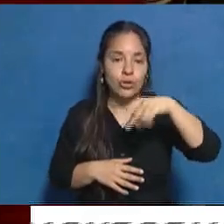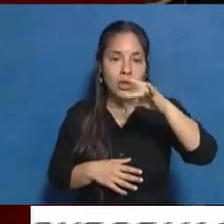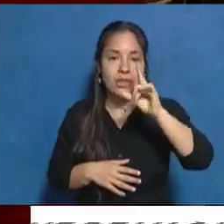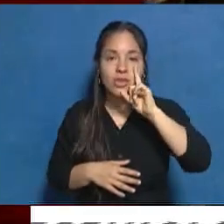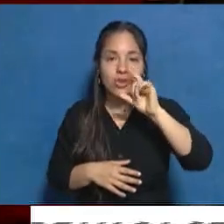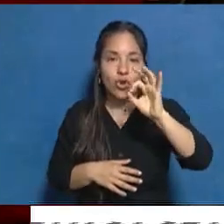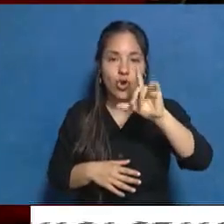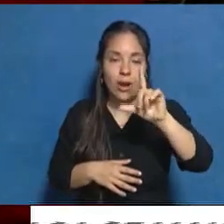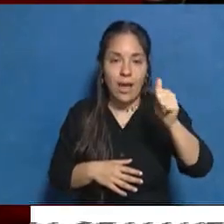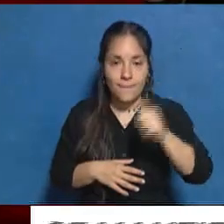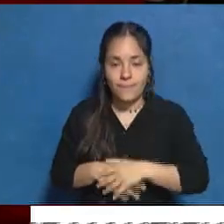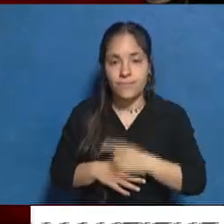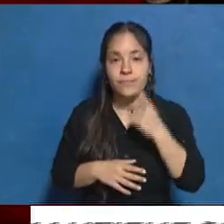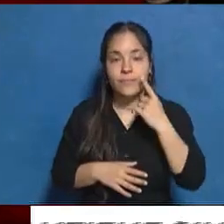antes estaba en 800 pesos